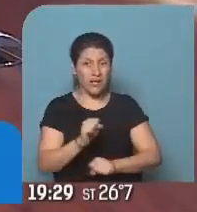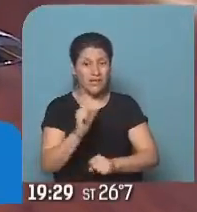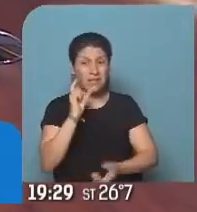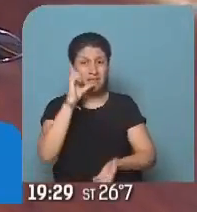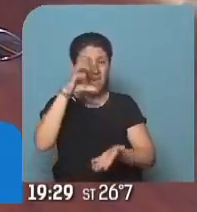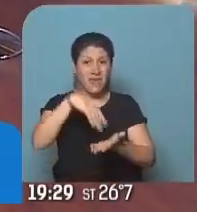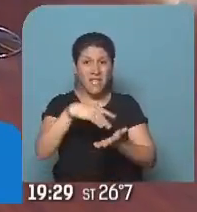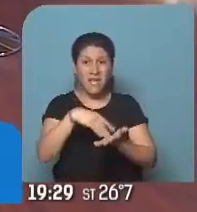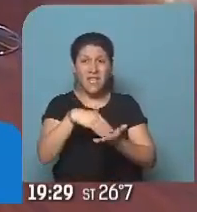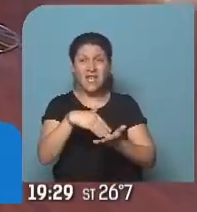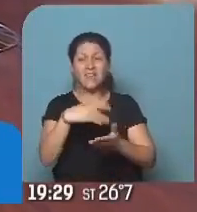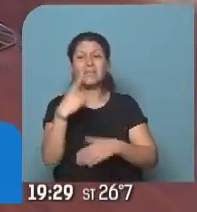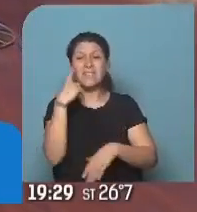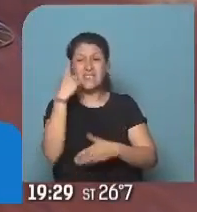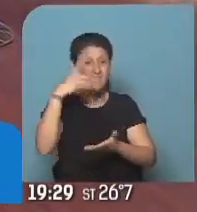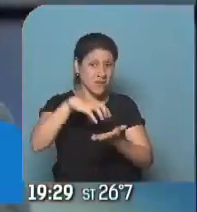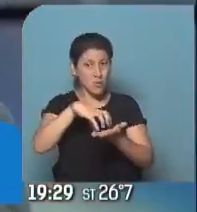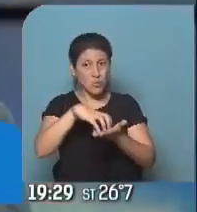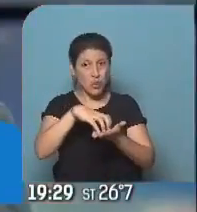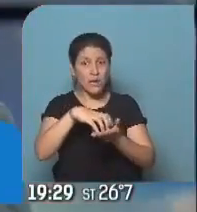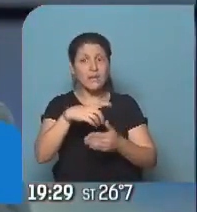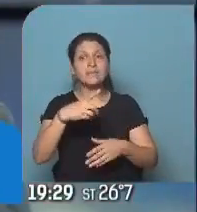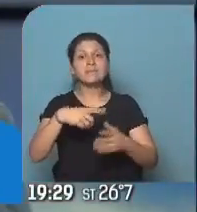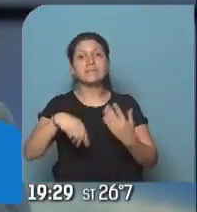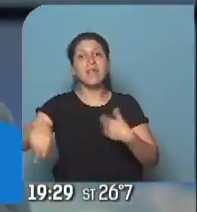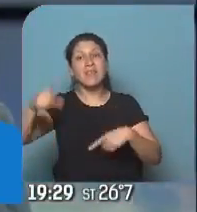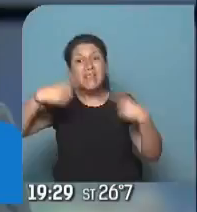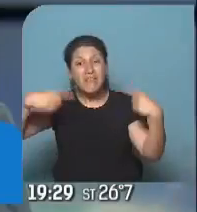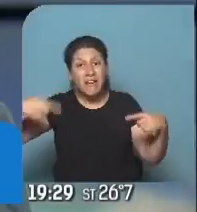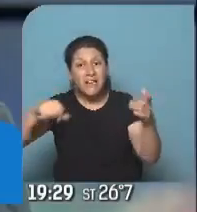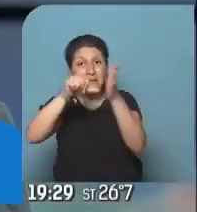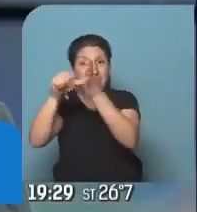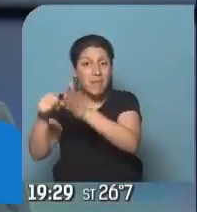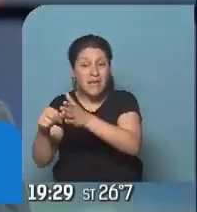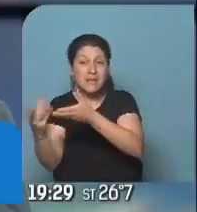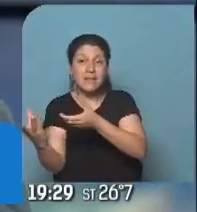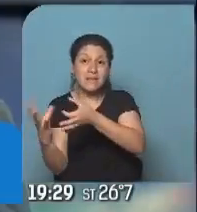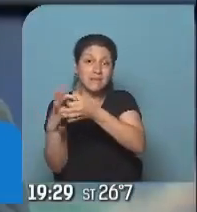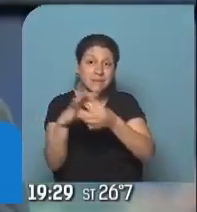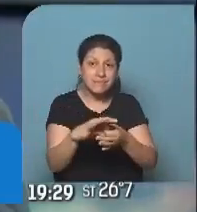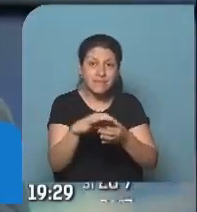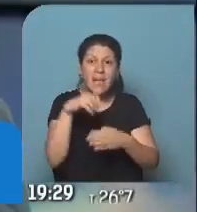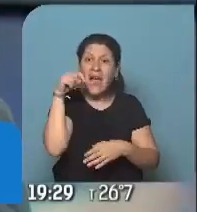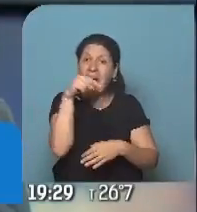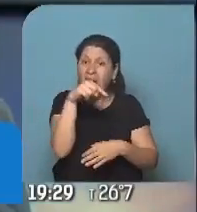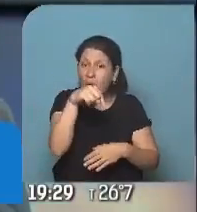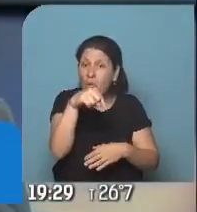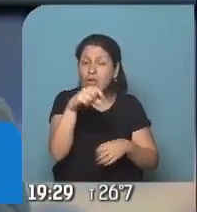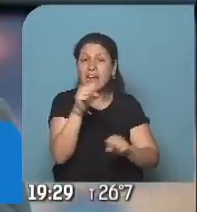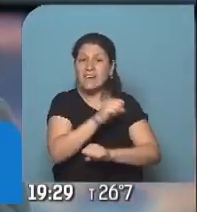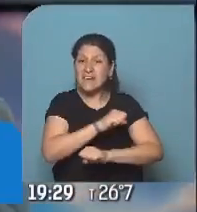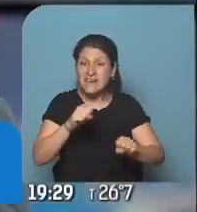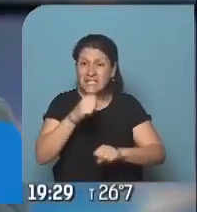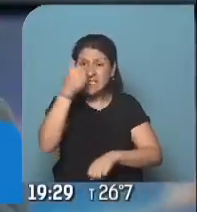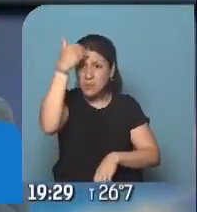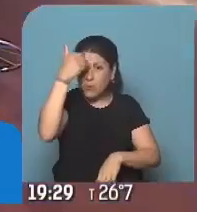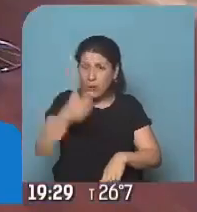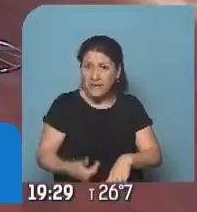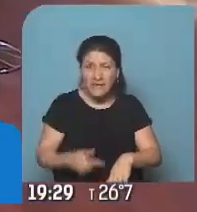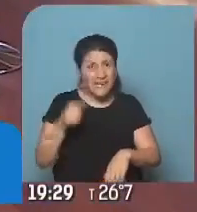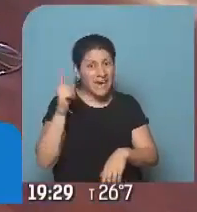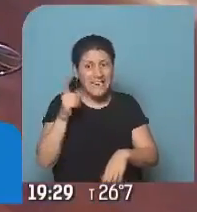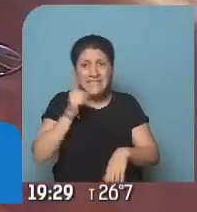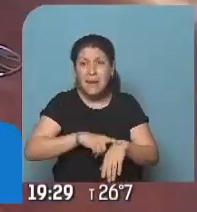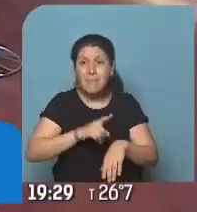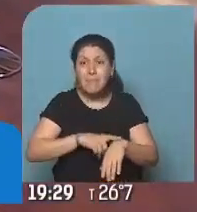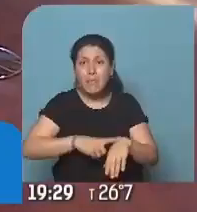reconocido por numerosos estados, incluida la Argentina, ¿cómo se calificaría la crisis humanitaria que forma parte de este momento de Venezuela en base al